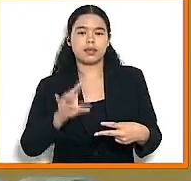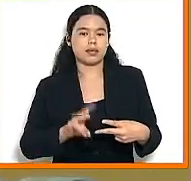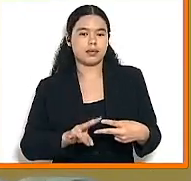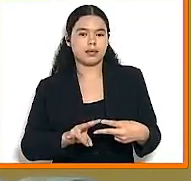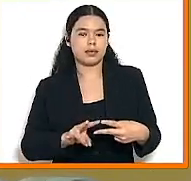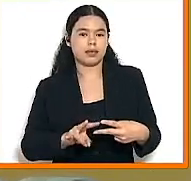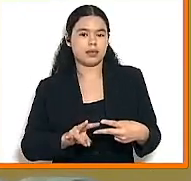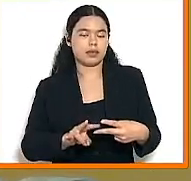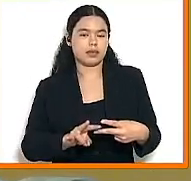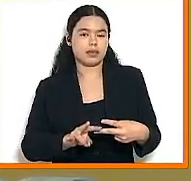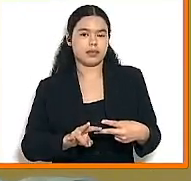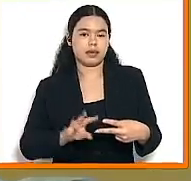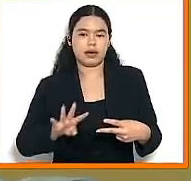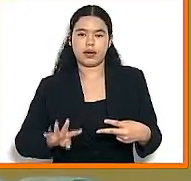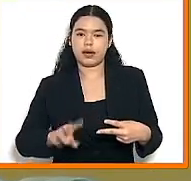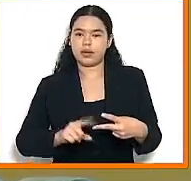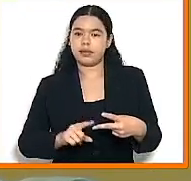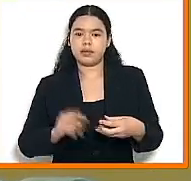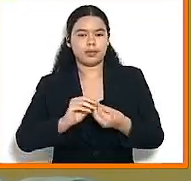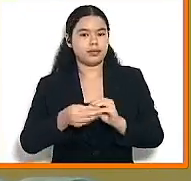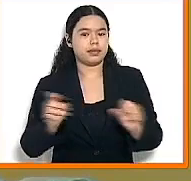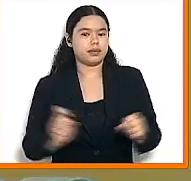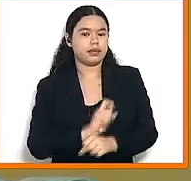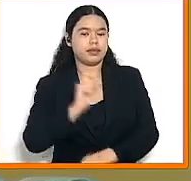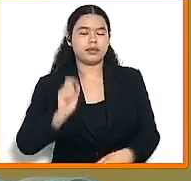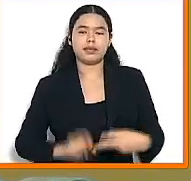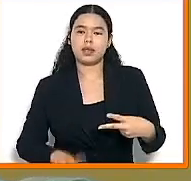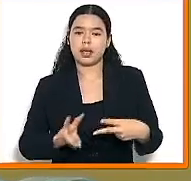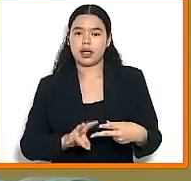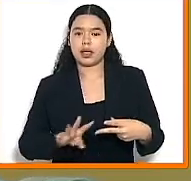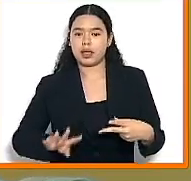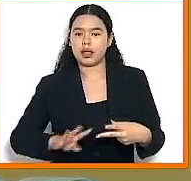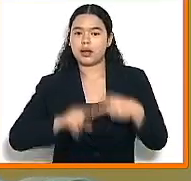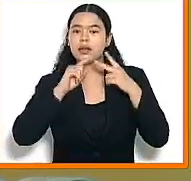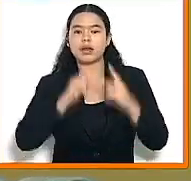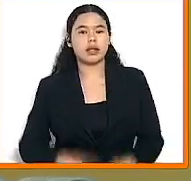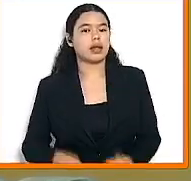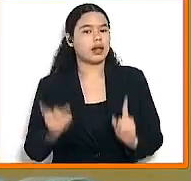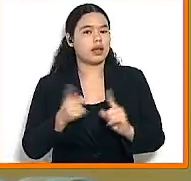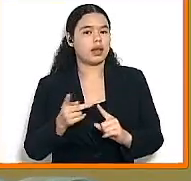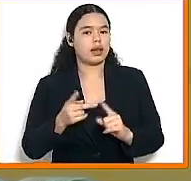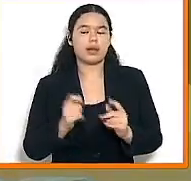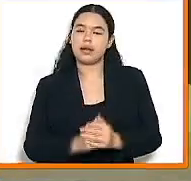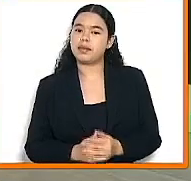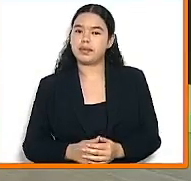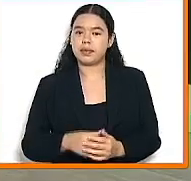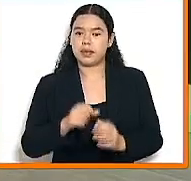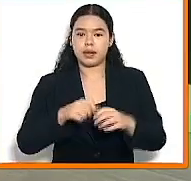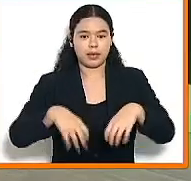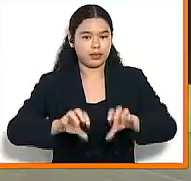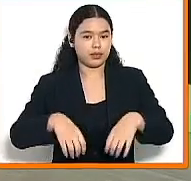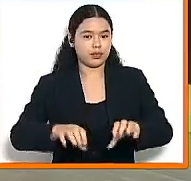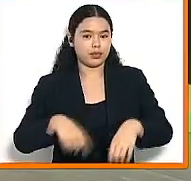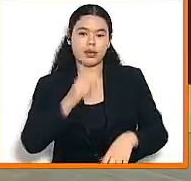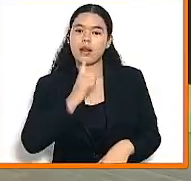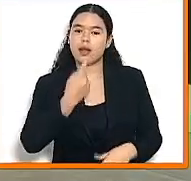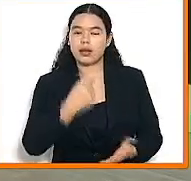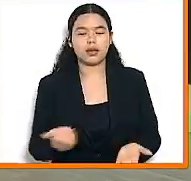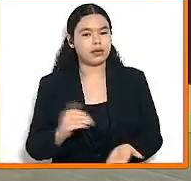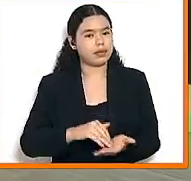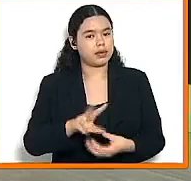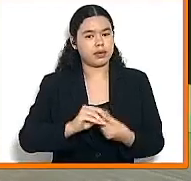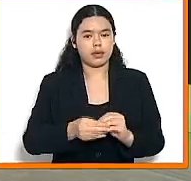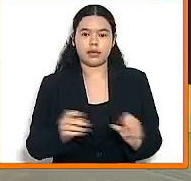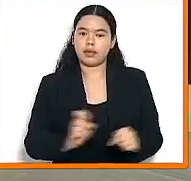suerte porque este es el 4, segundo número ganador, 74 con su catrachada Paletero. Con mucho gusto te repito los números